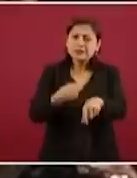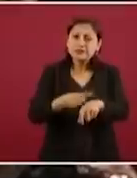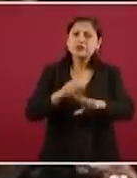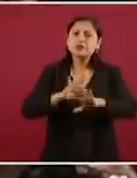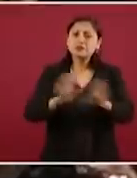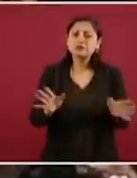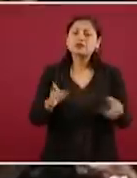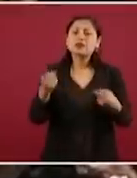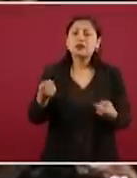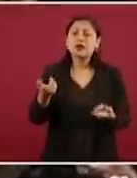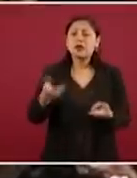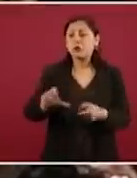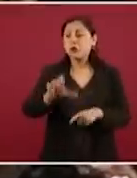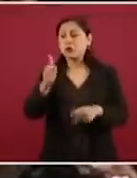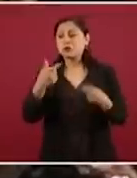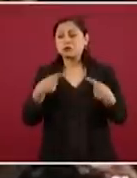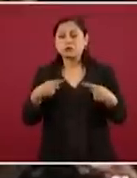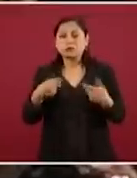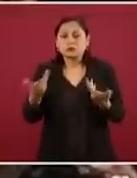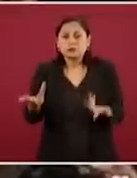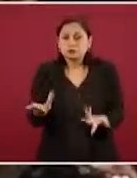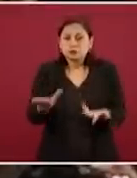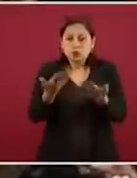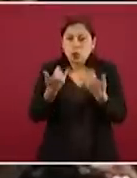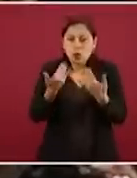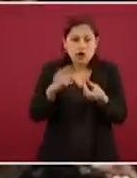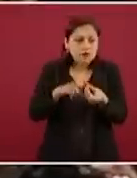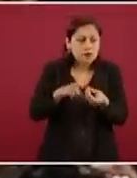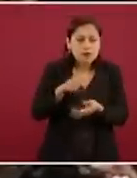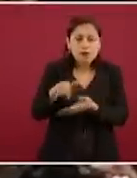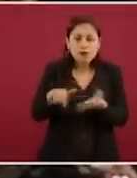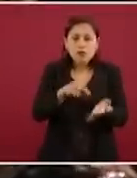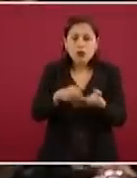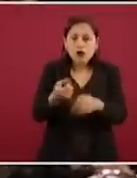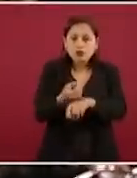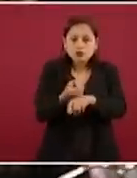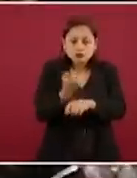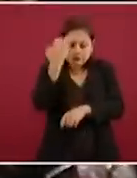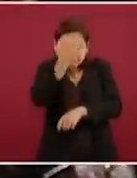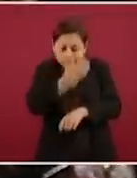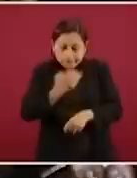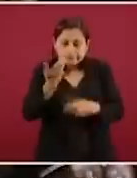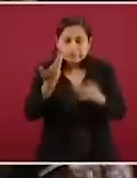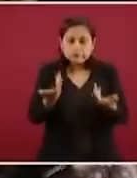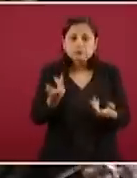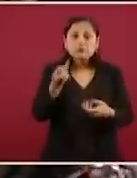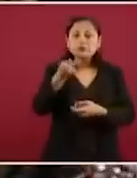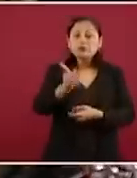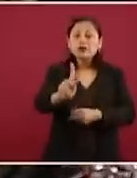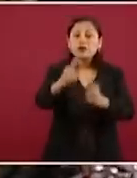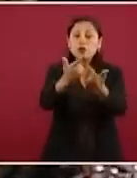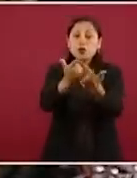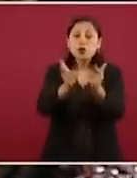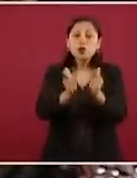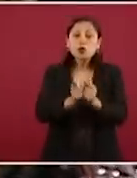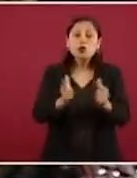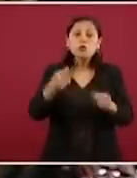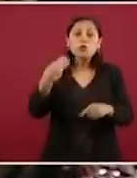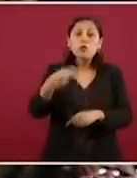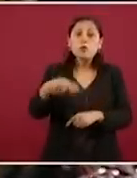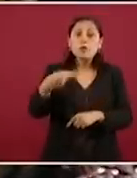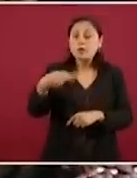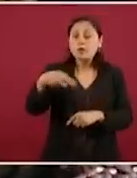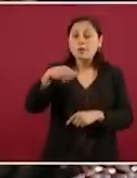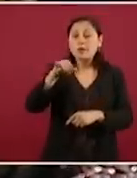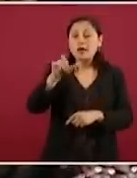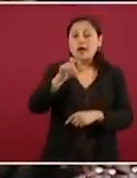no, la gente no se puede hacer análisis, ¿no? Entonces, ahora lo que pasa es que Grupo México ha entregado en comodato